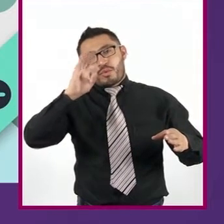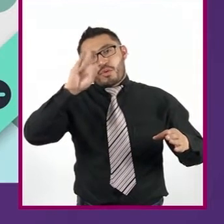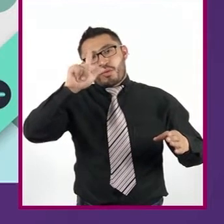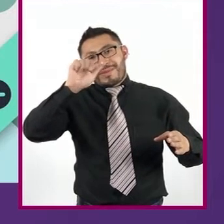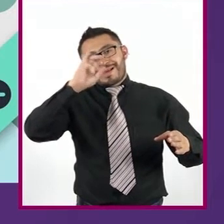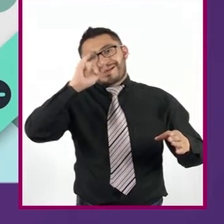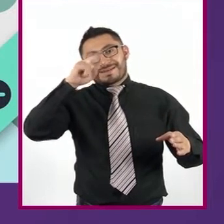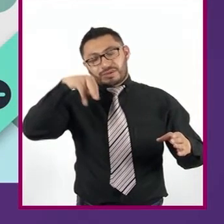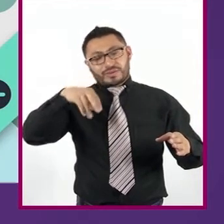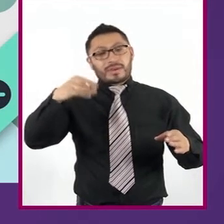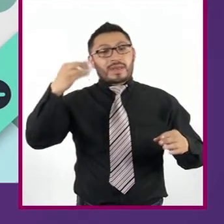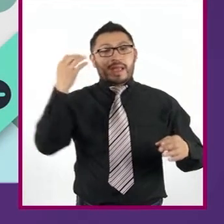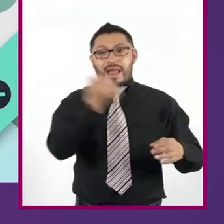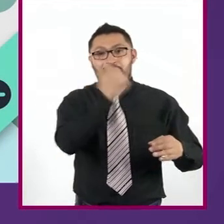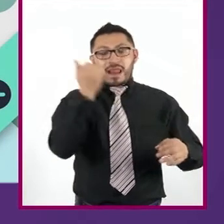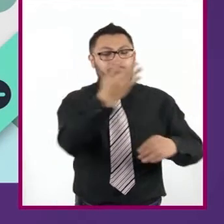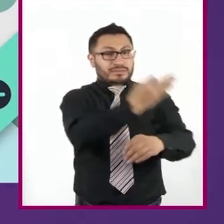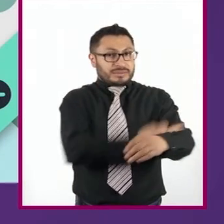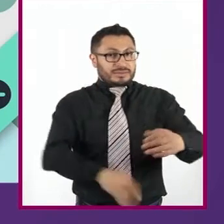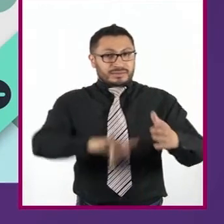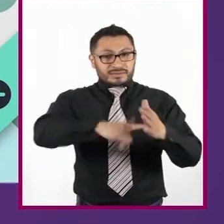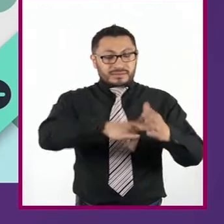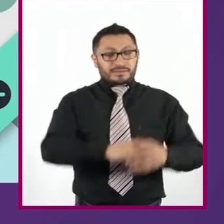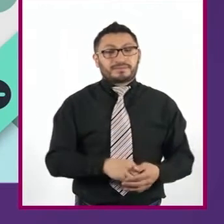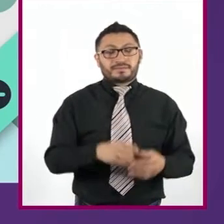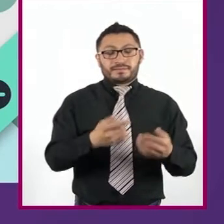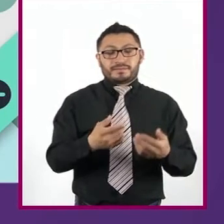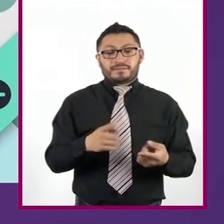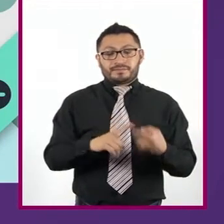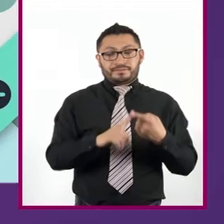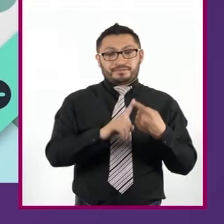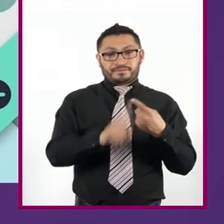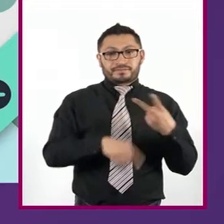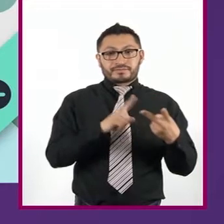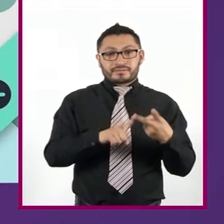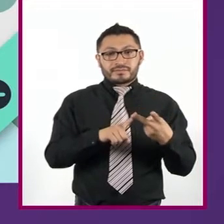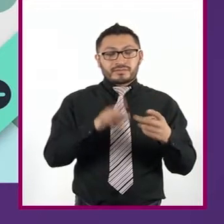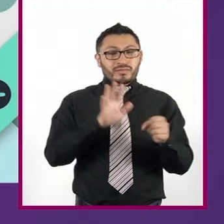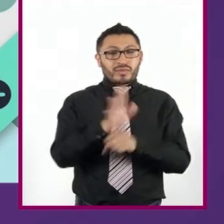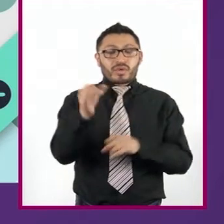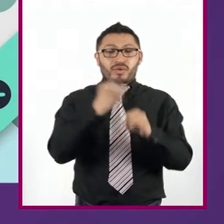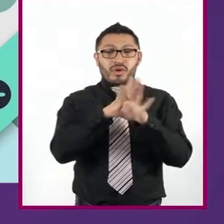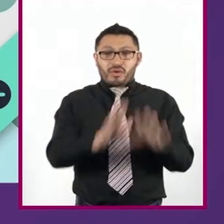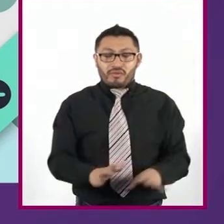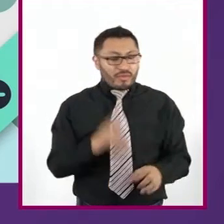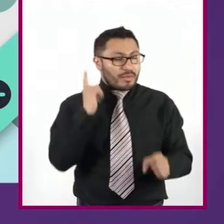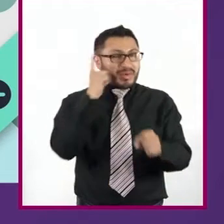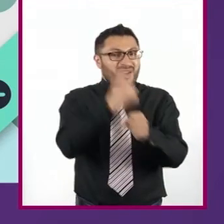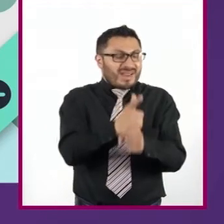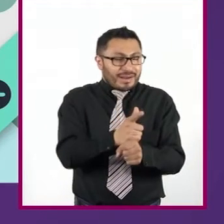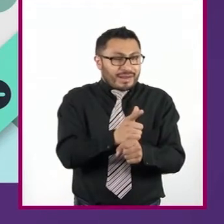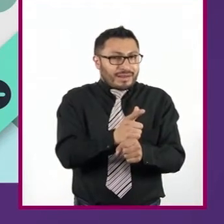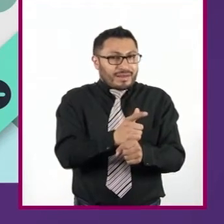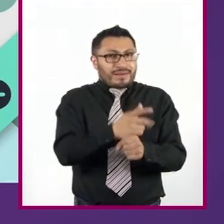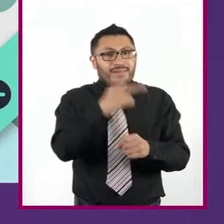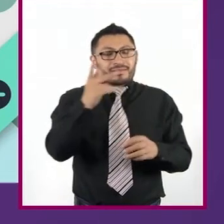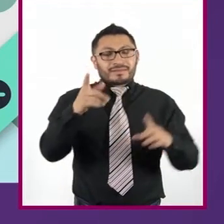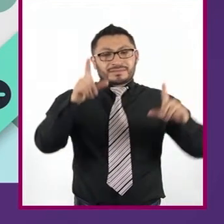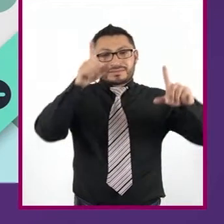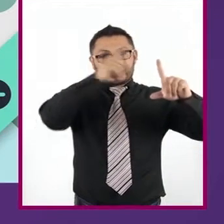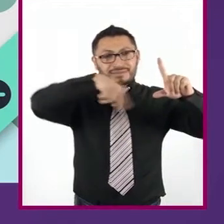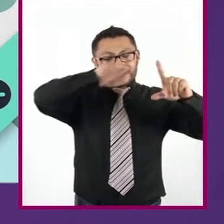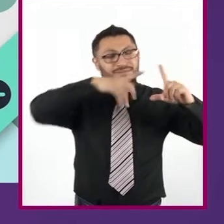vespertino. Ahora, el segundo cuestionamiento. ¿Qué información se puede obtener a partir de la